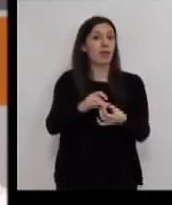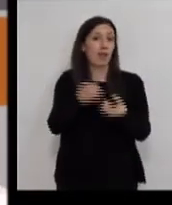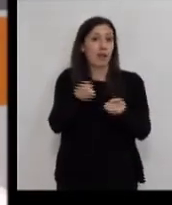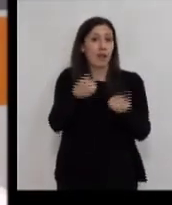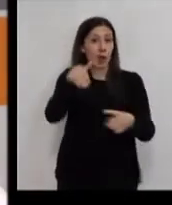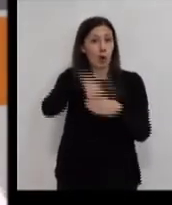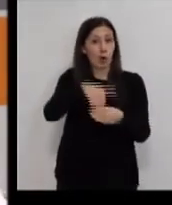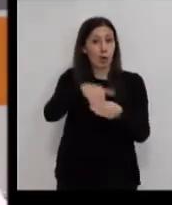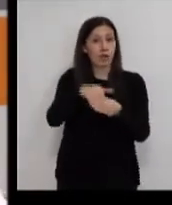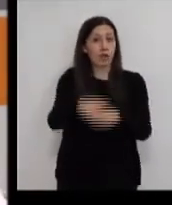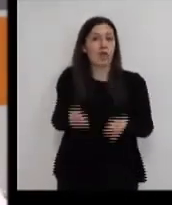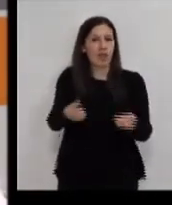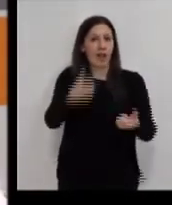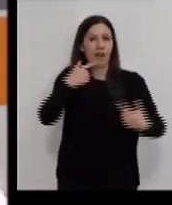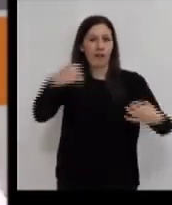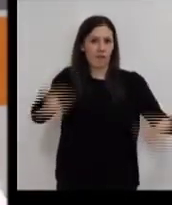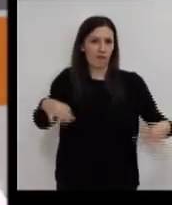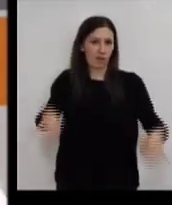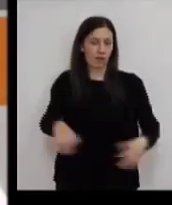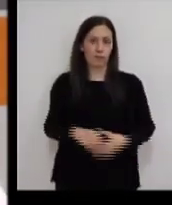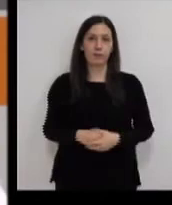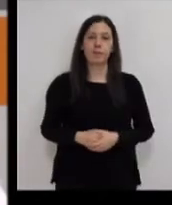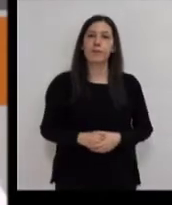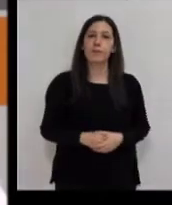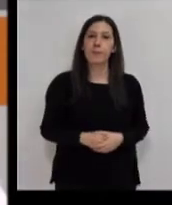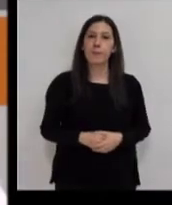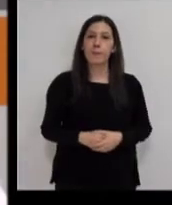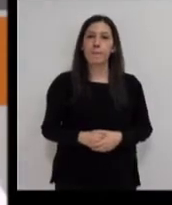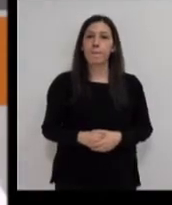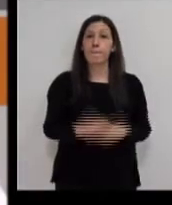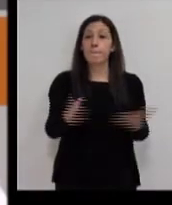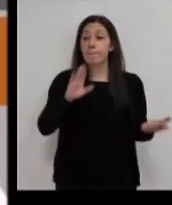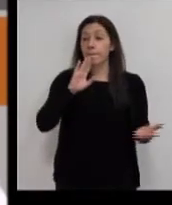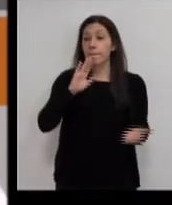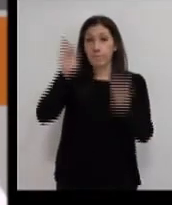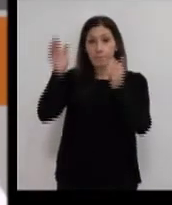eso tiene que ver también con el tema de simplificar los mensajes, ¿no?